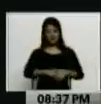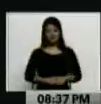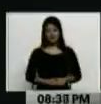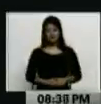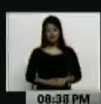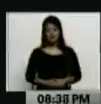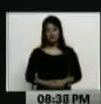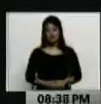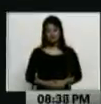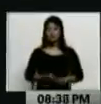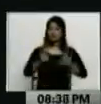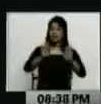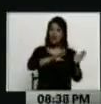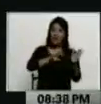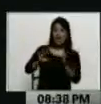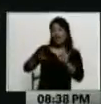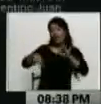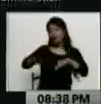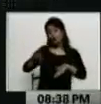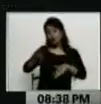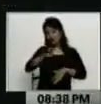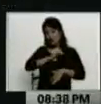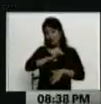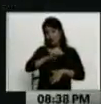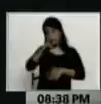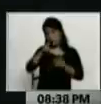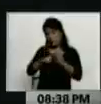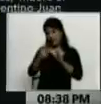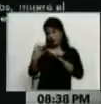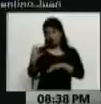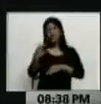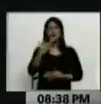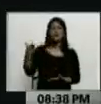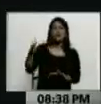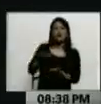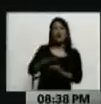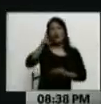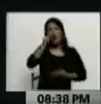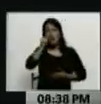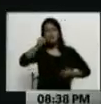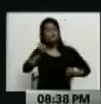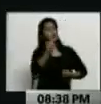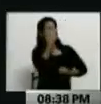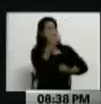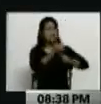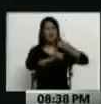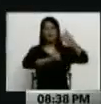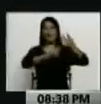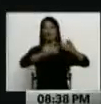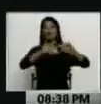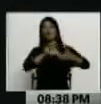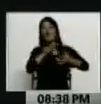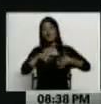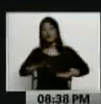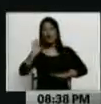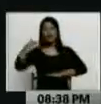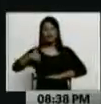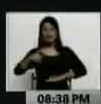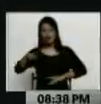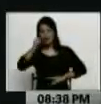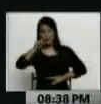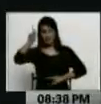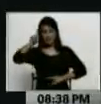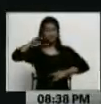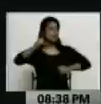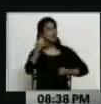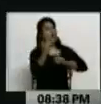hipólita 14 de enero de 2014 hace 3 años muere el poeta argentino Juan helman luchó contra La dictadura en su